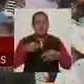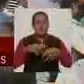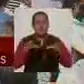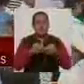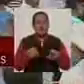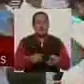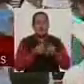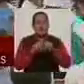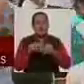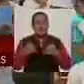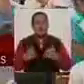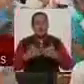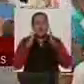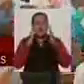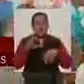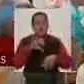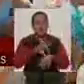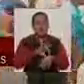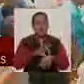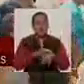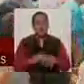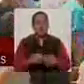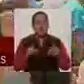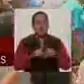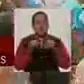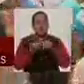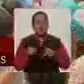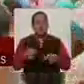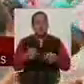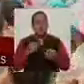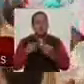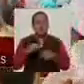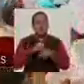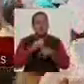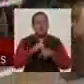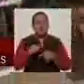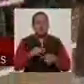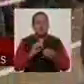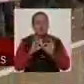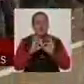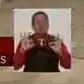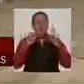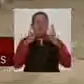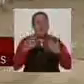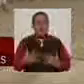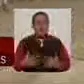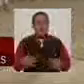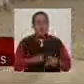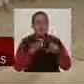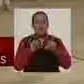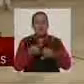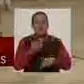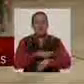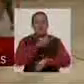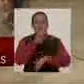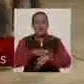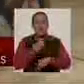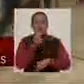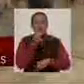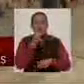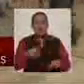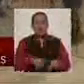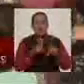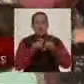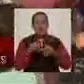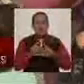en salud, demostración de prácticas saludables de higiene, de preparación de alimentos regionales nutritivos, orientación para el